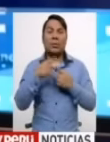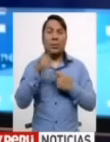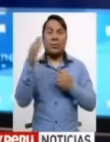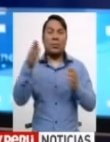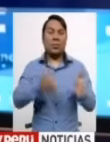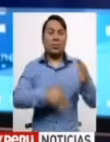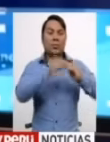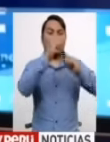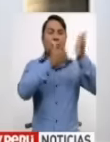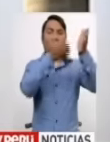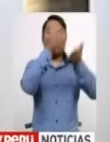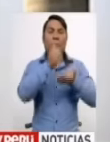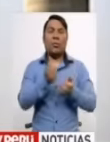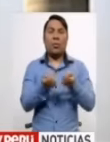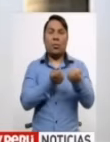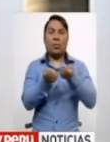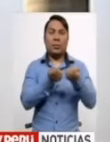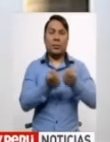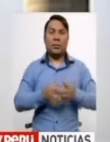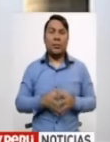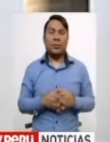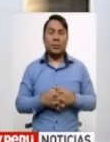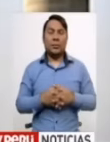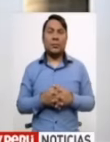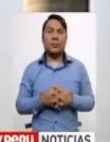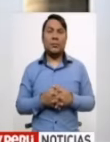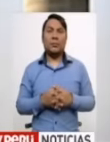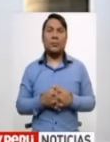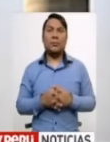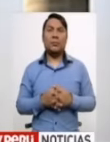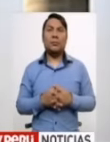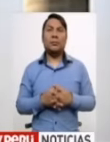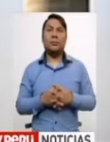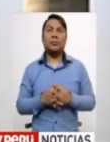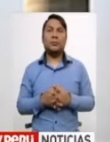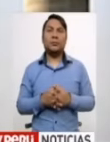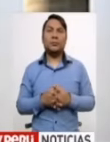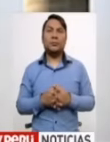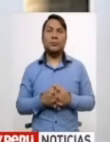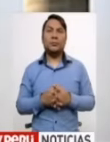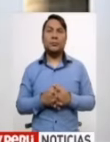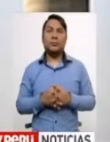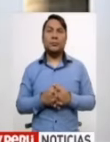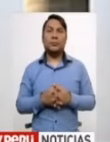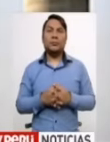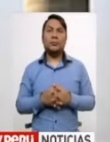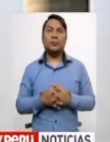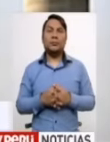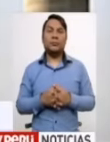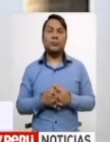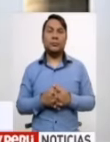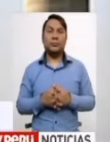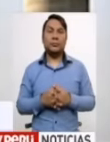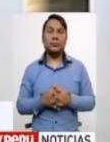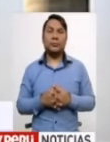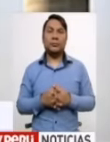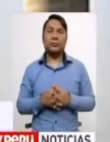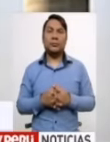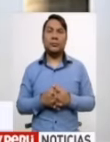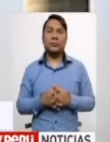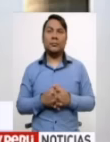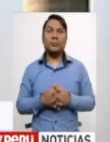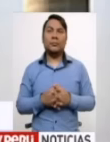control. Señorita, Lima Maya, India 2933, está en falla total, eléctrica total